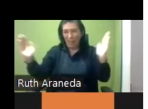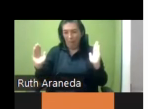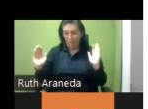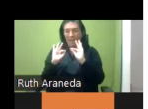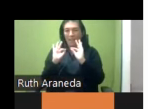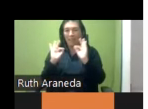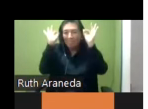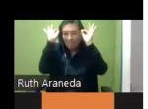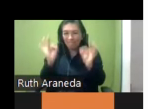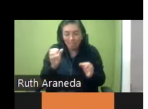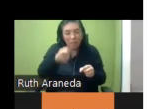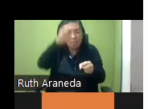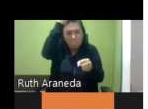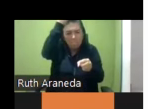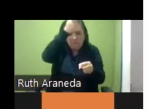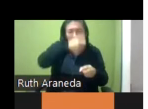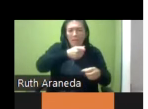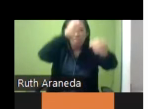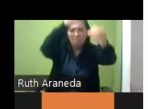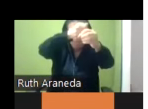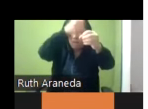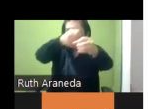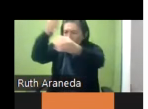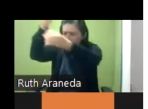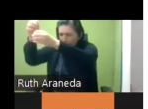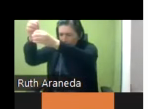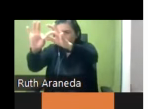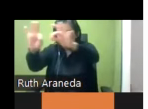espacios con,